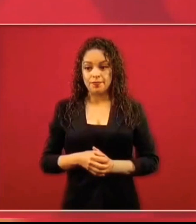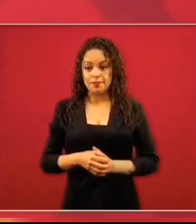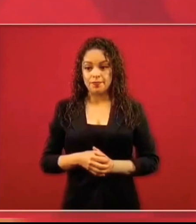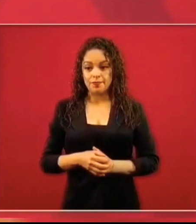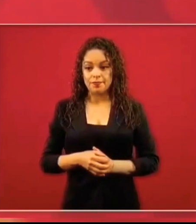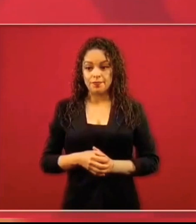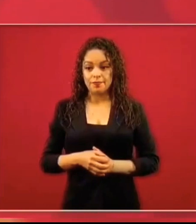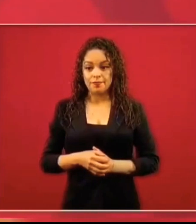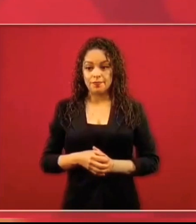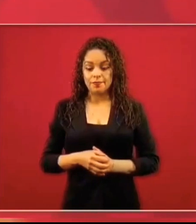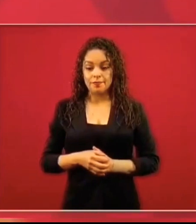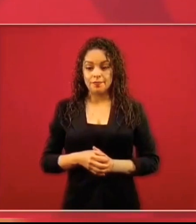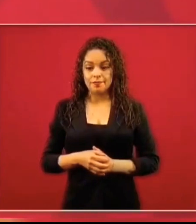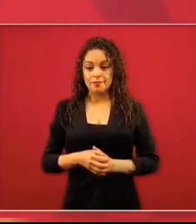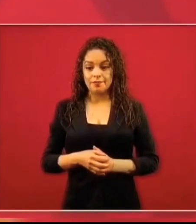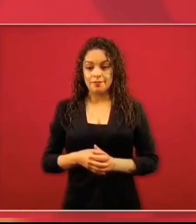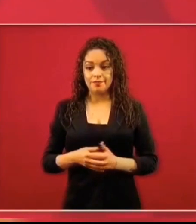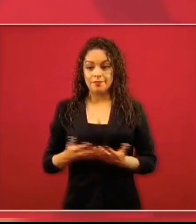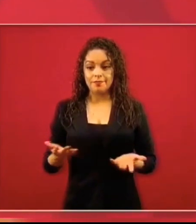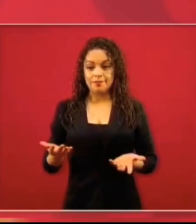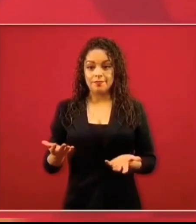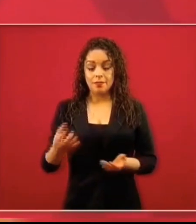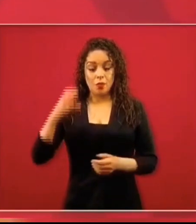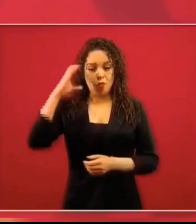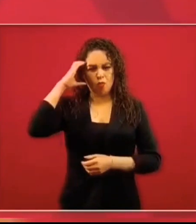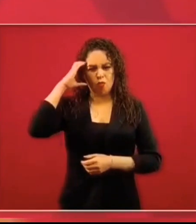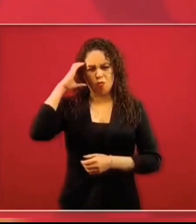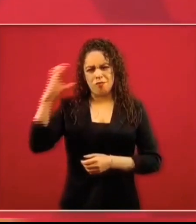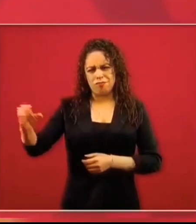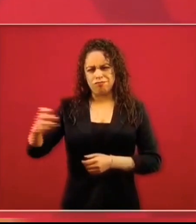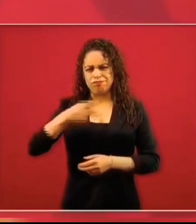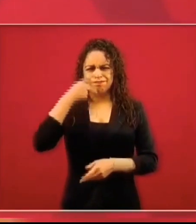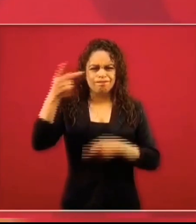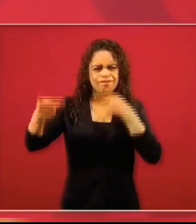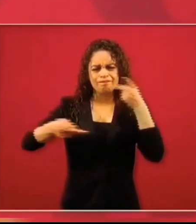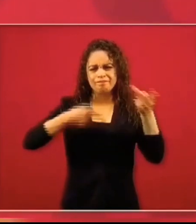hablamos de que son temporadas de sopilote, muy macabras.